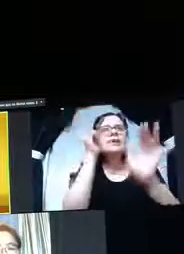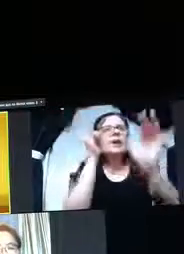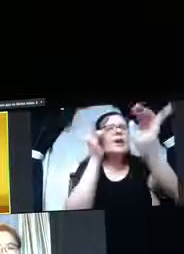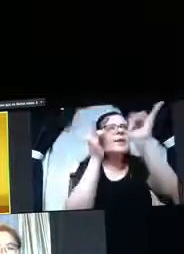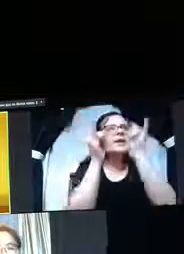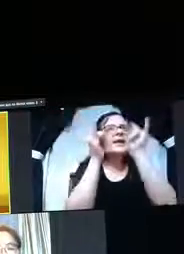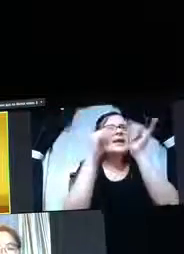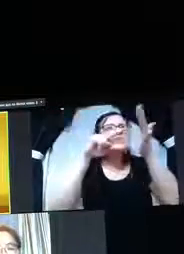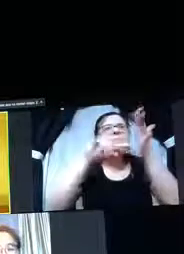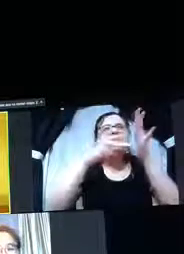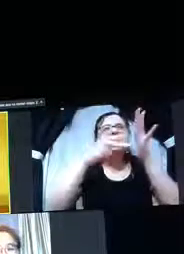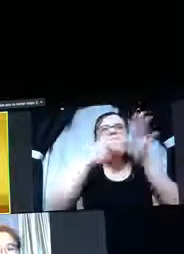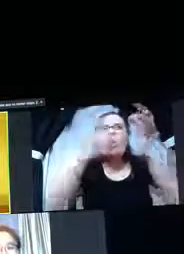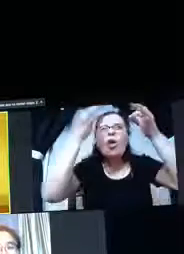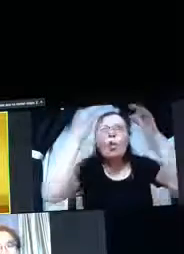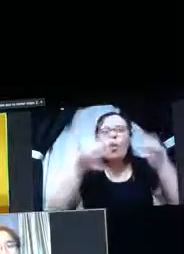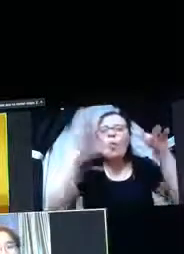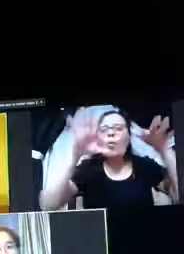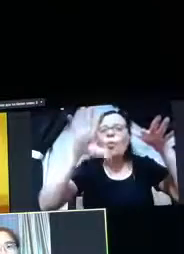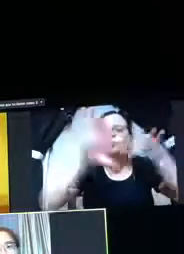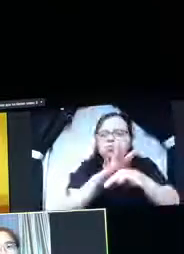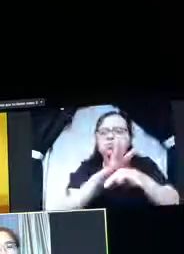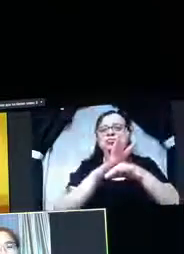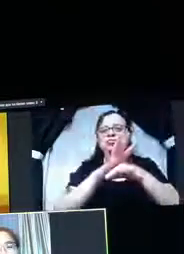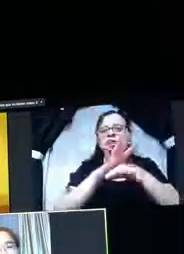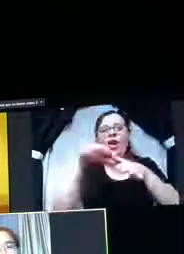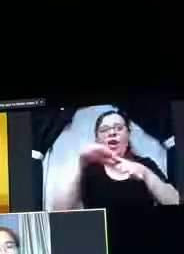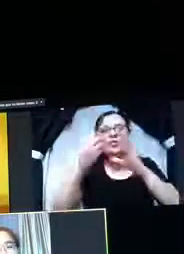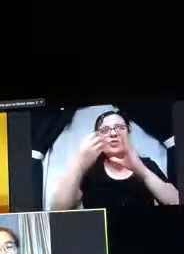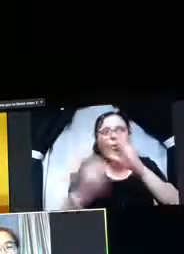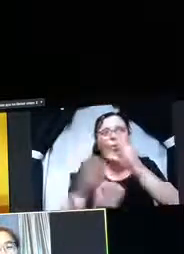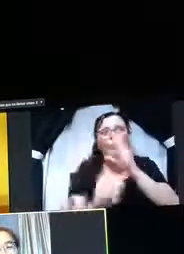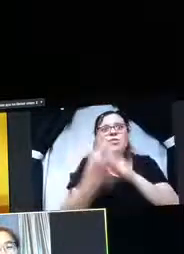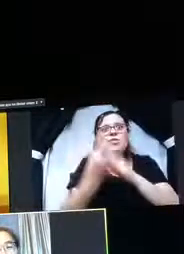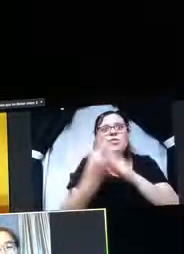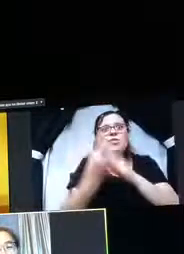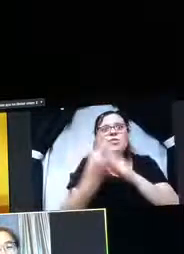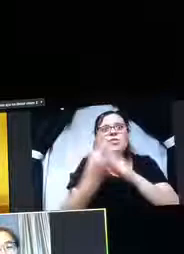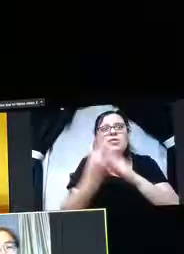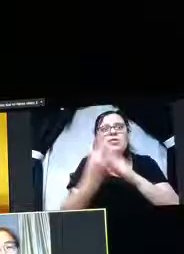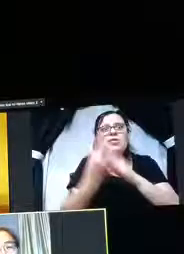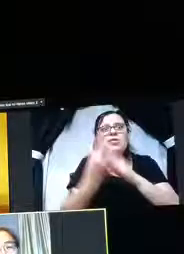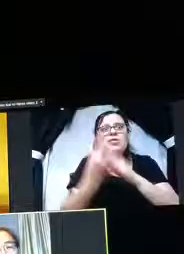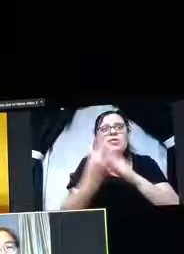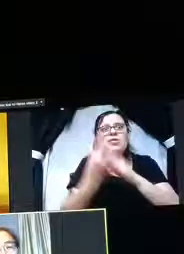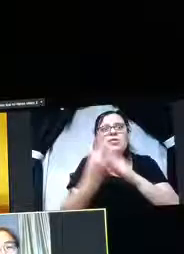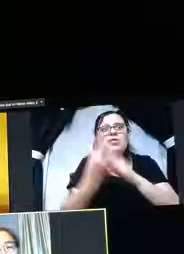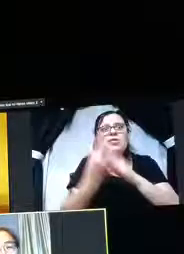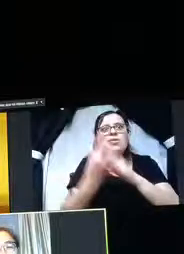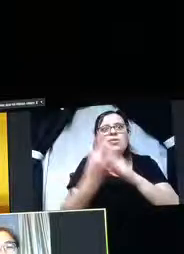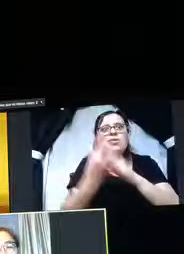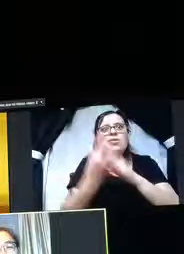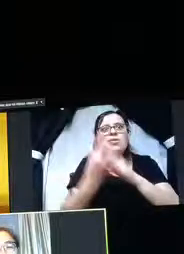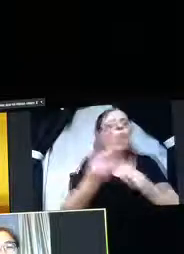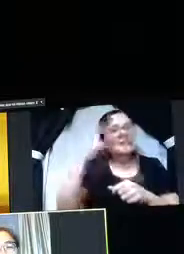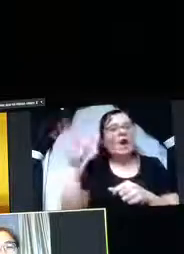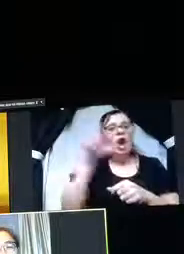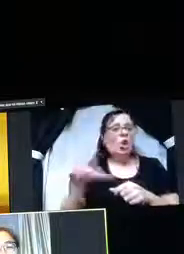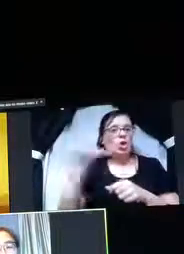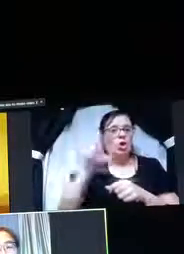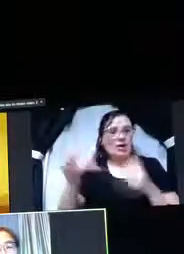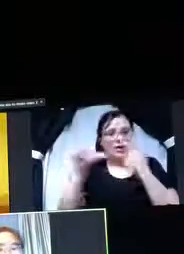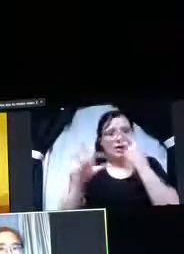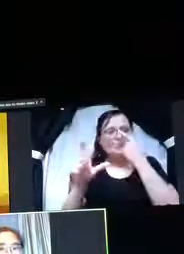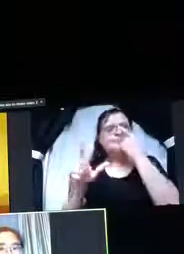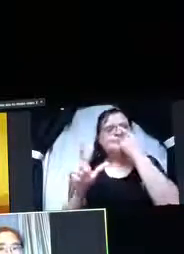a ir generando con Logogenia, ¿sí? Eso quiere decir de equivocarse y con la experiencia ir aprendiendo